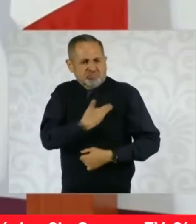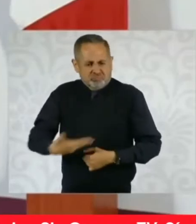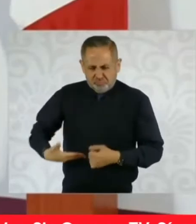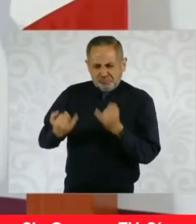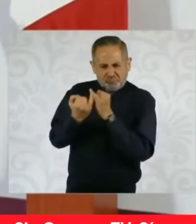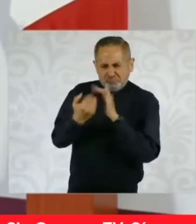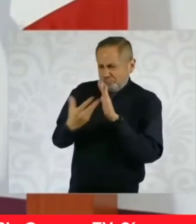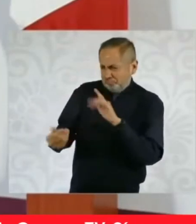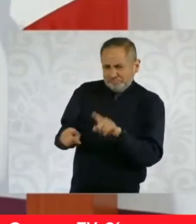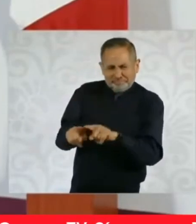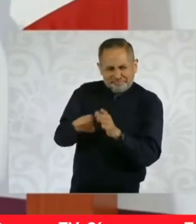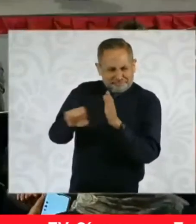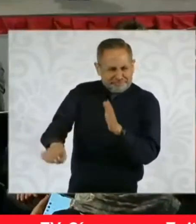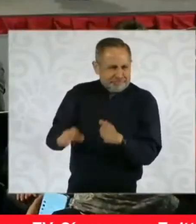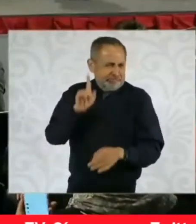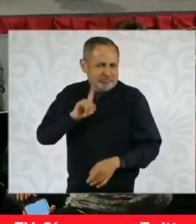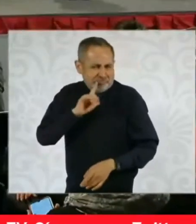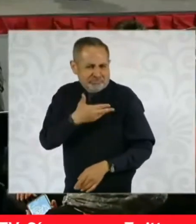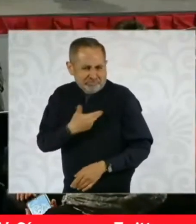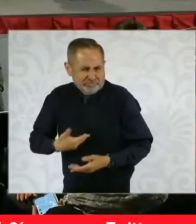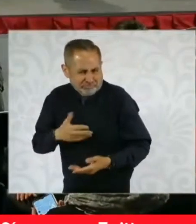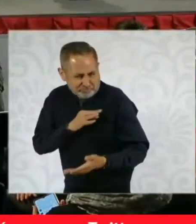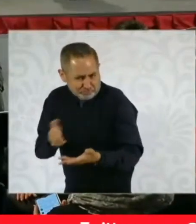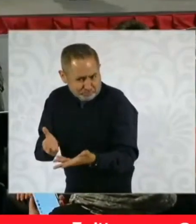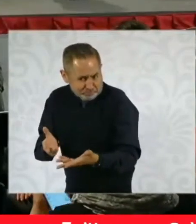ejemplo. Muchísimas gracias.